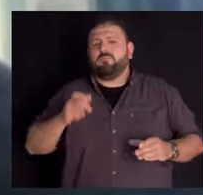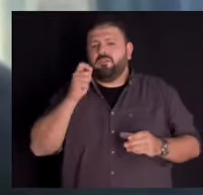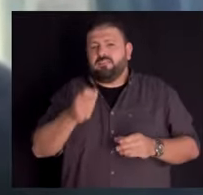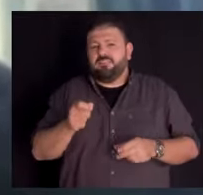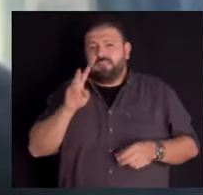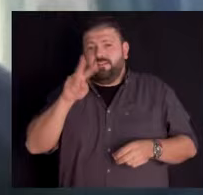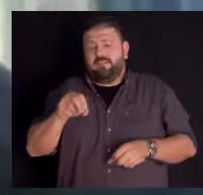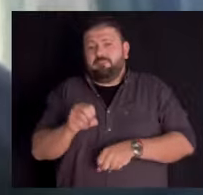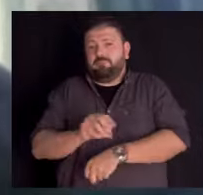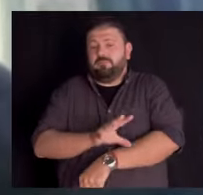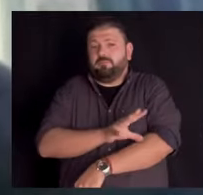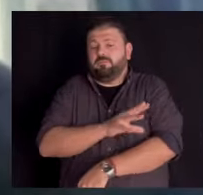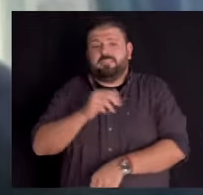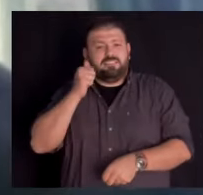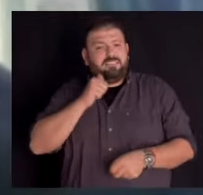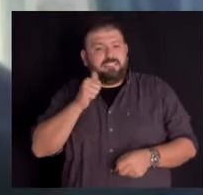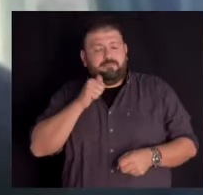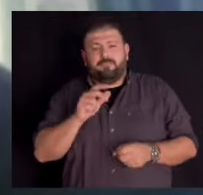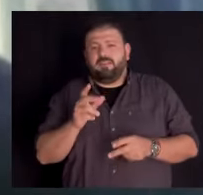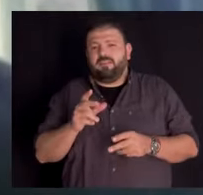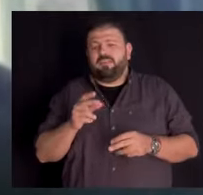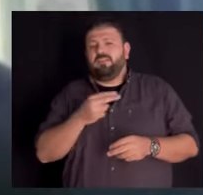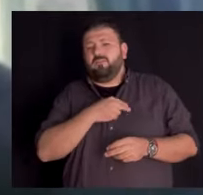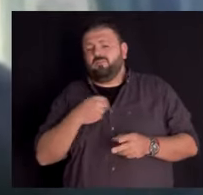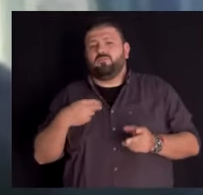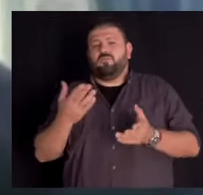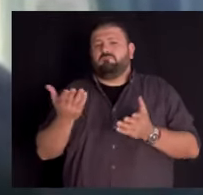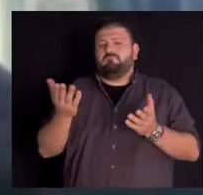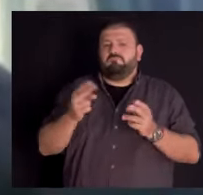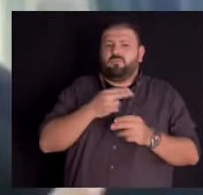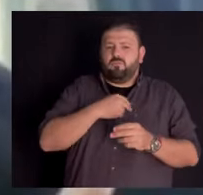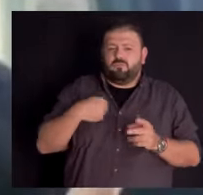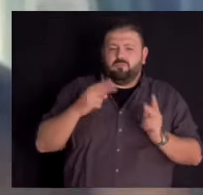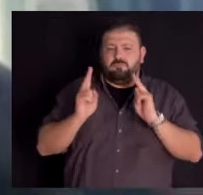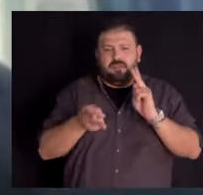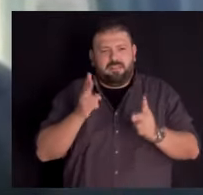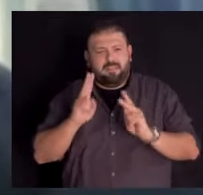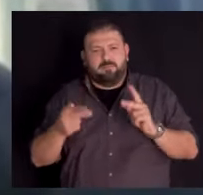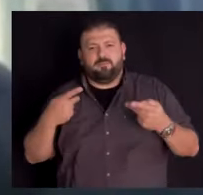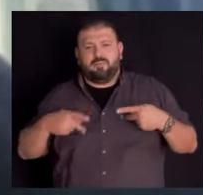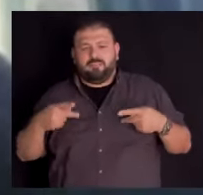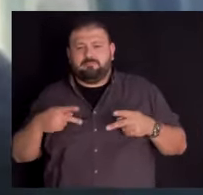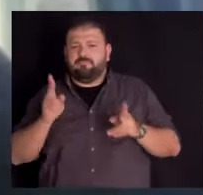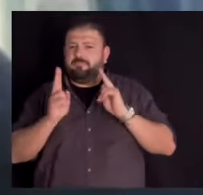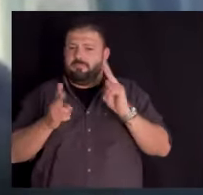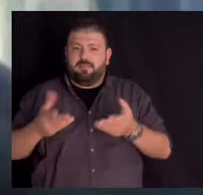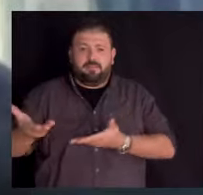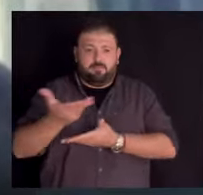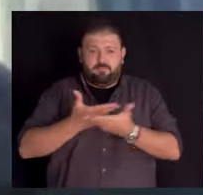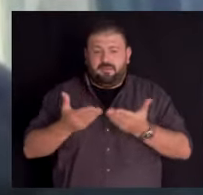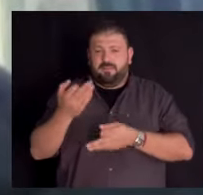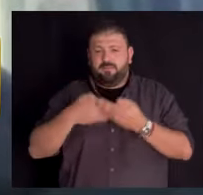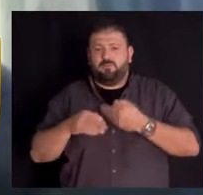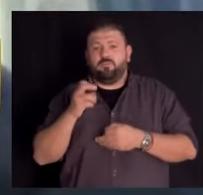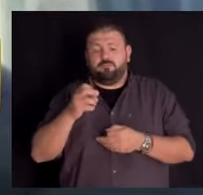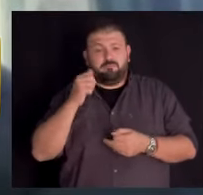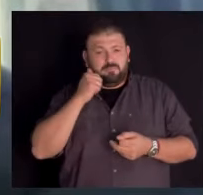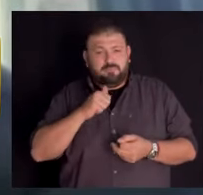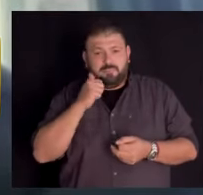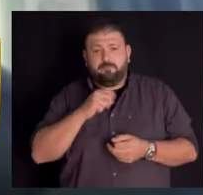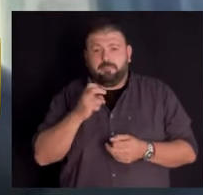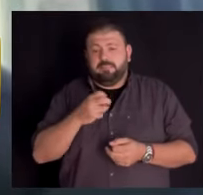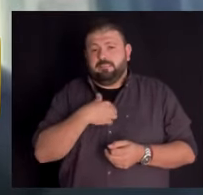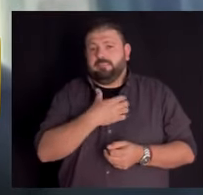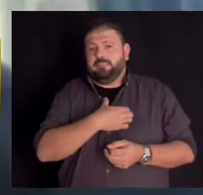es algo que en las pláticas, pues antes presenciales, ahora por Zoom, con pacientes y demás, siempre yo hago mucho hincapié en el